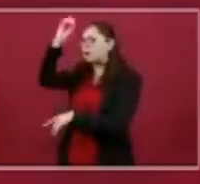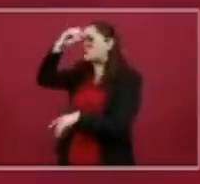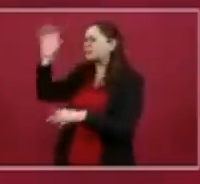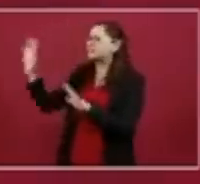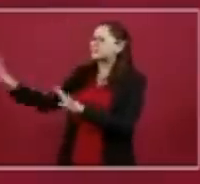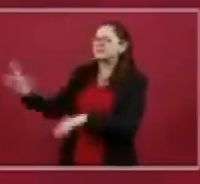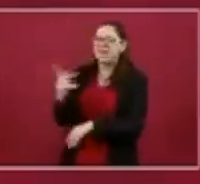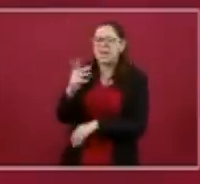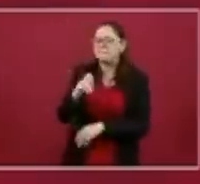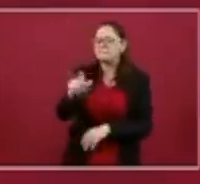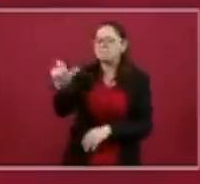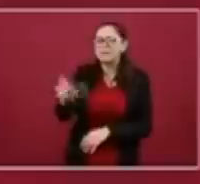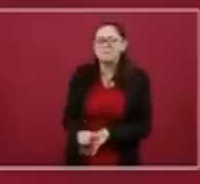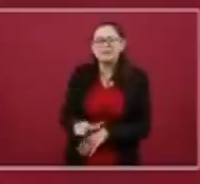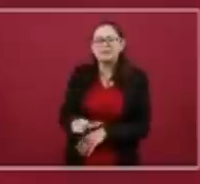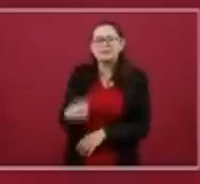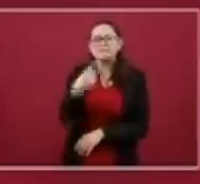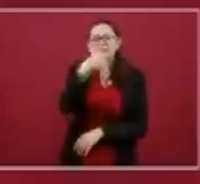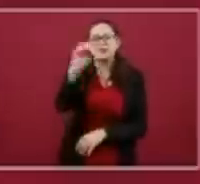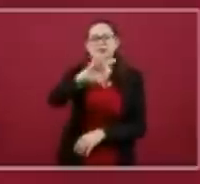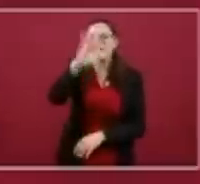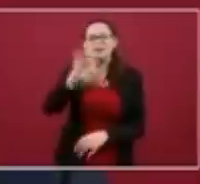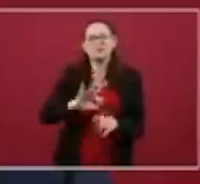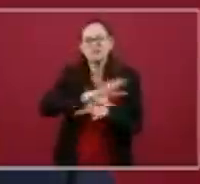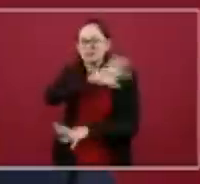Pemex tiene todo el respaldo